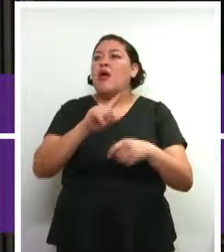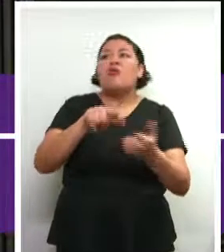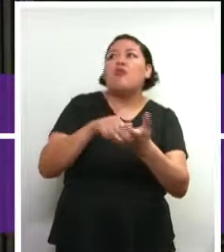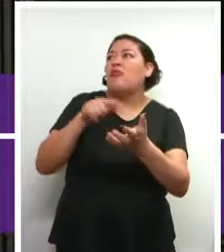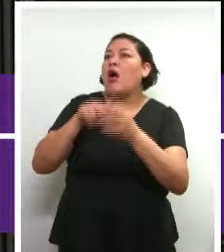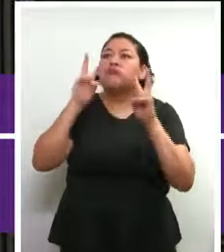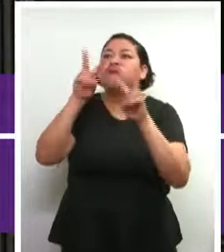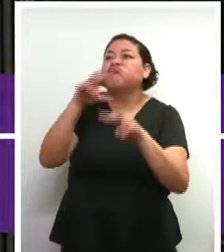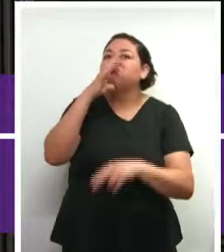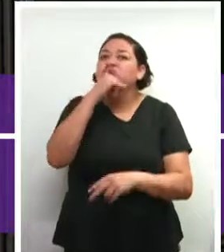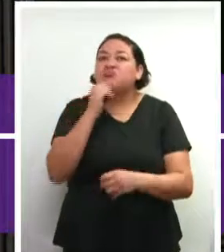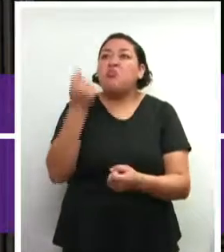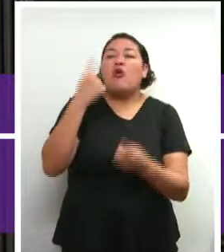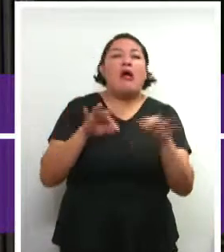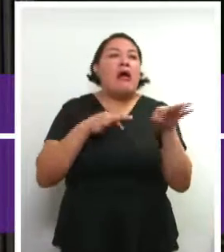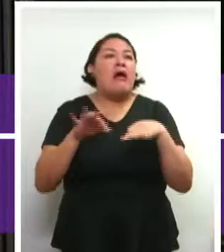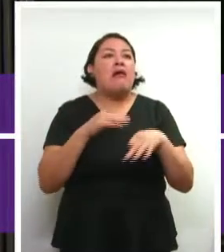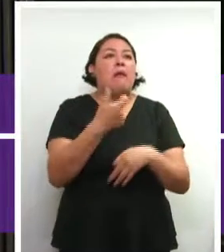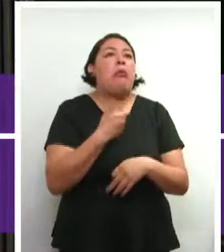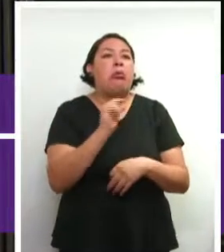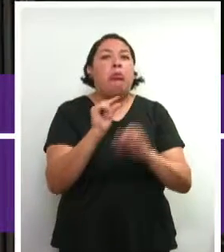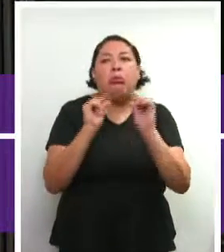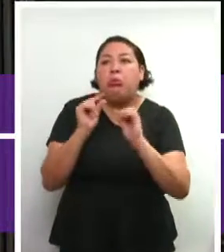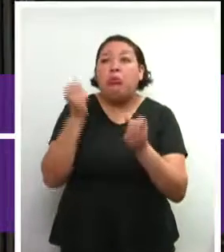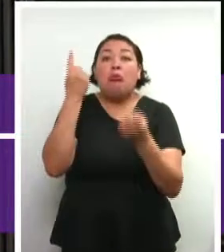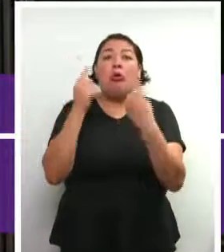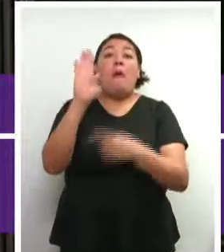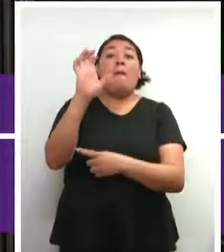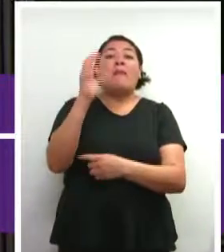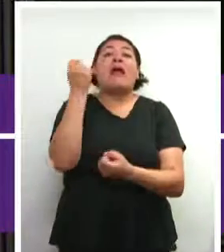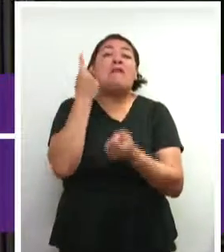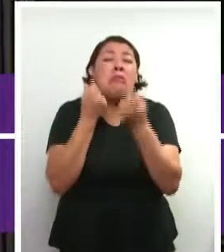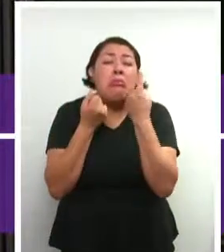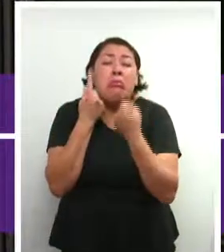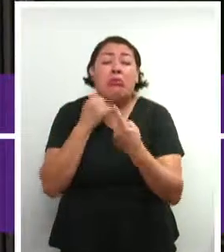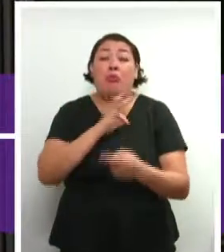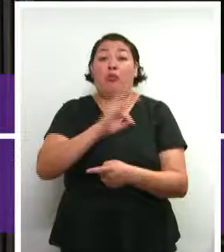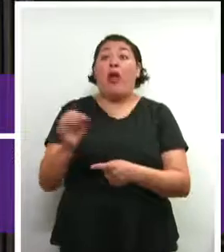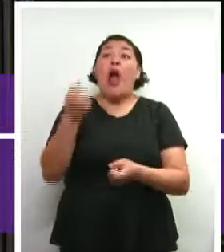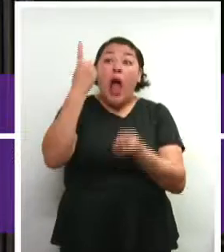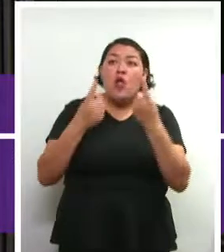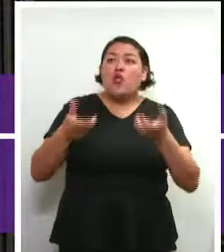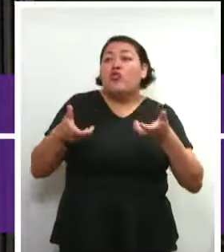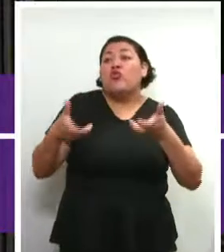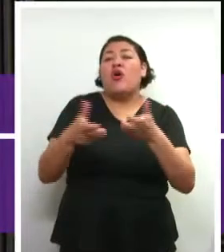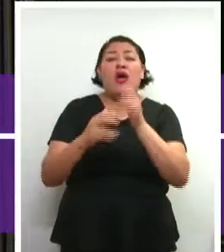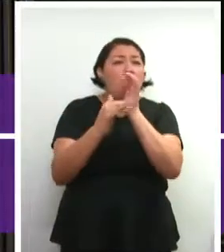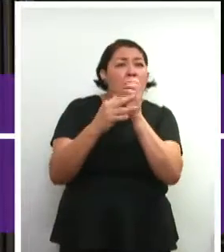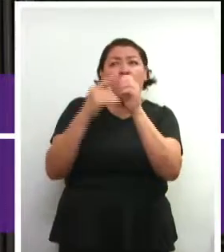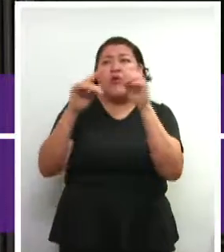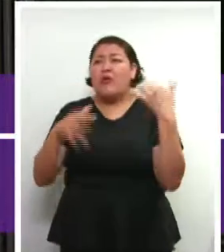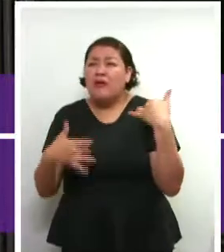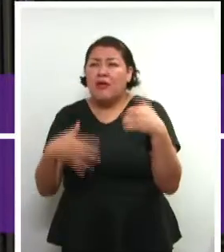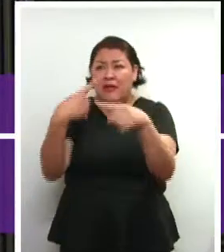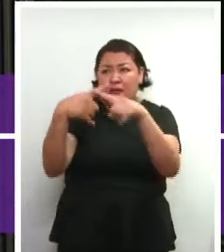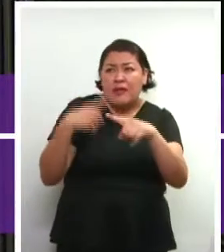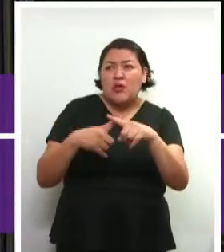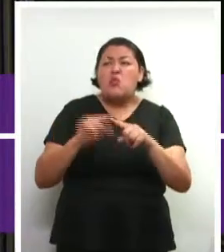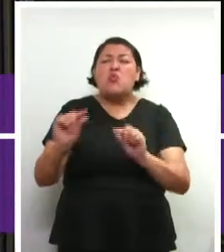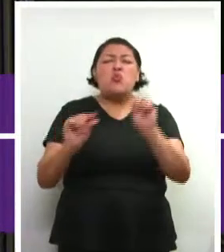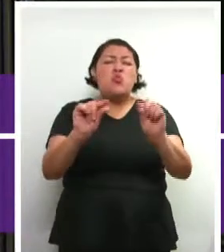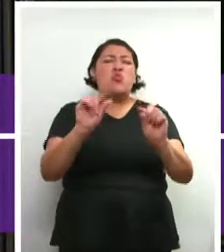son los que pueden sobrevivir de su trabajo o acceder a becas. Los músicos ambulantes, los trovadores y otros están en el mismo caso, y lo mismo para los